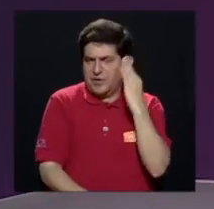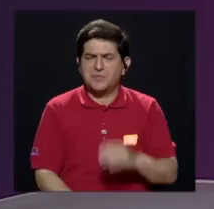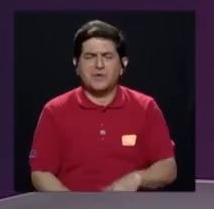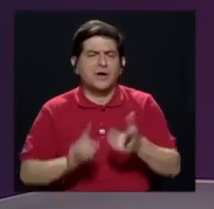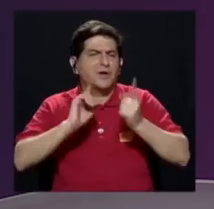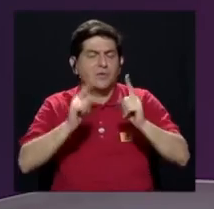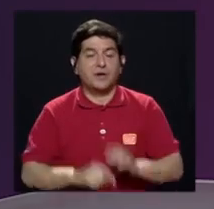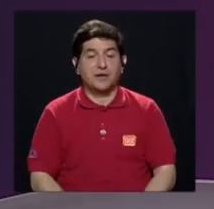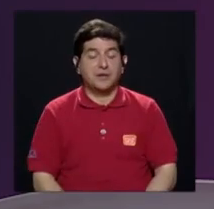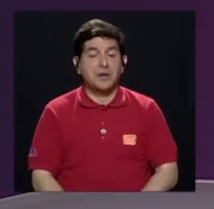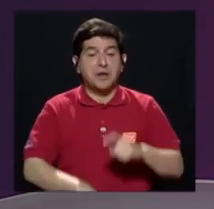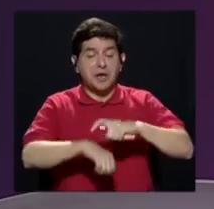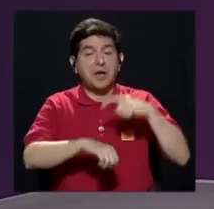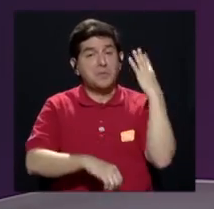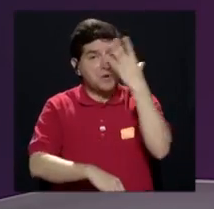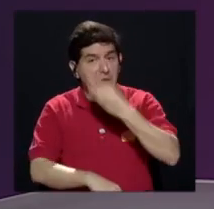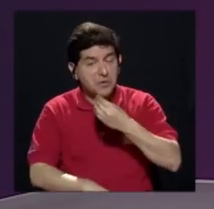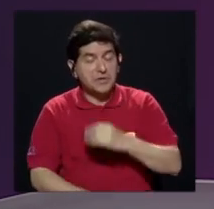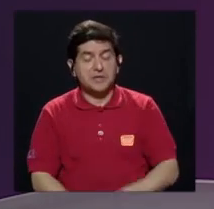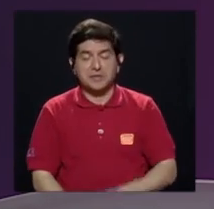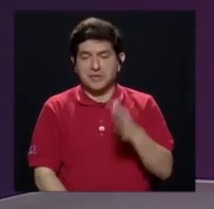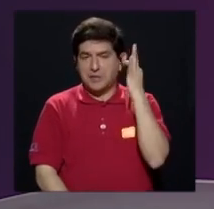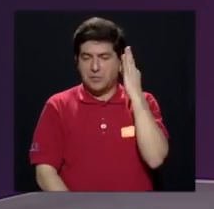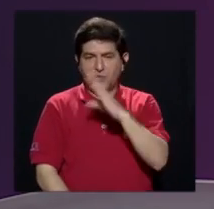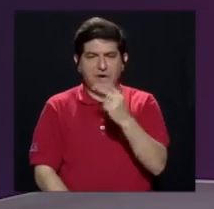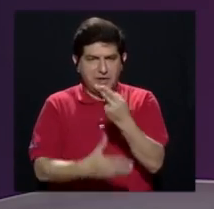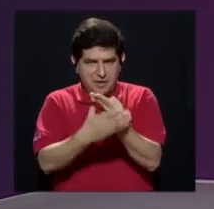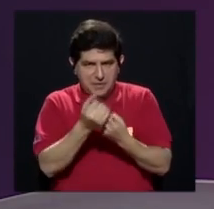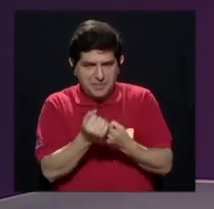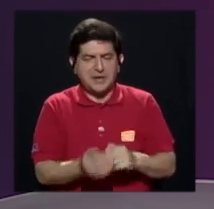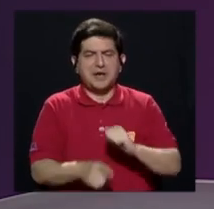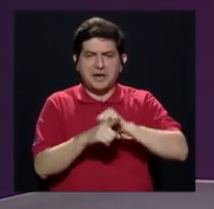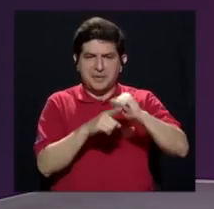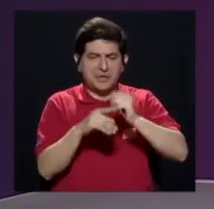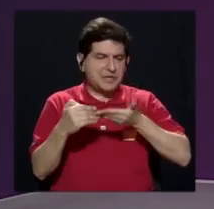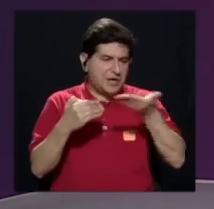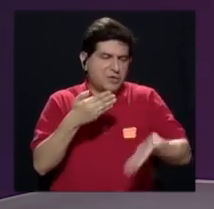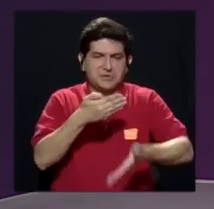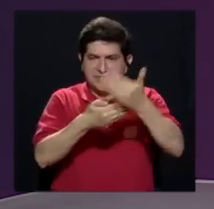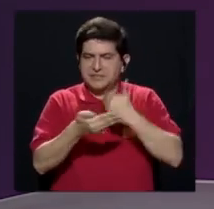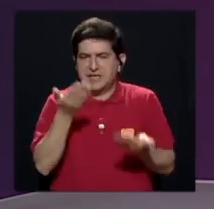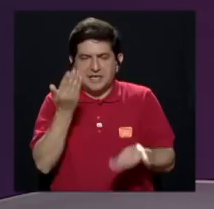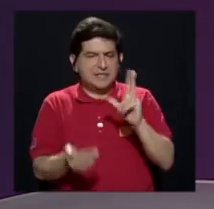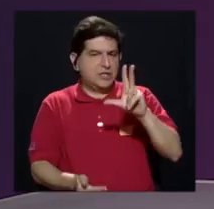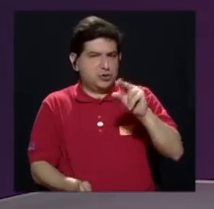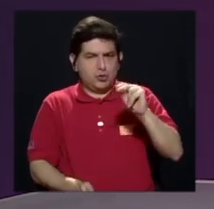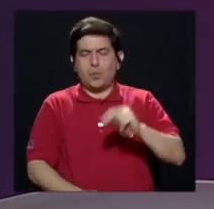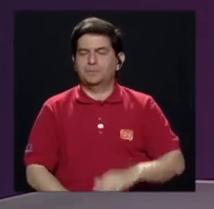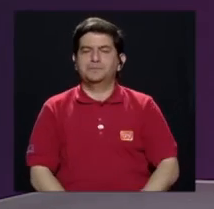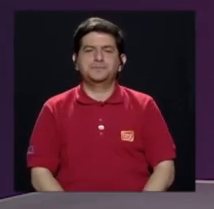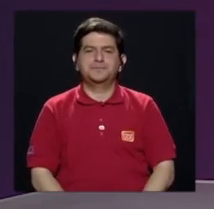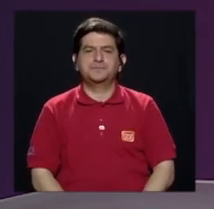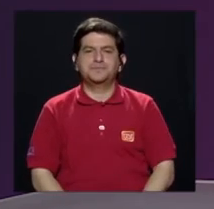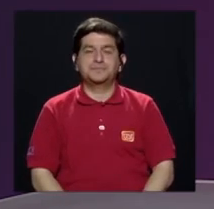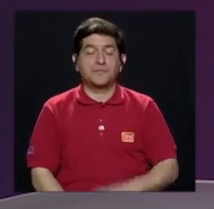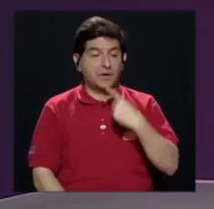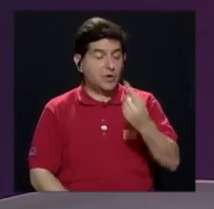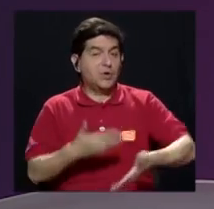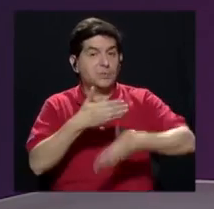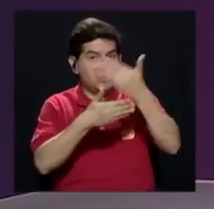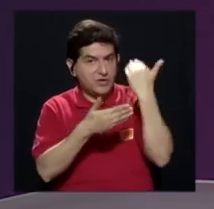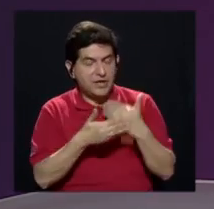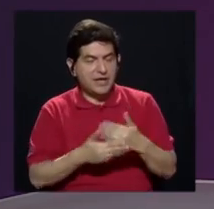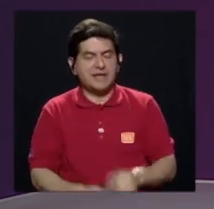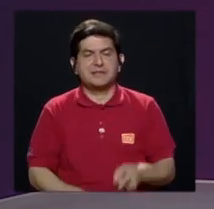porque las mujeres pueden junto con sus parejas practicar lo que nunca han practicado entonces como te decía anteriormente